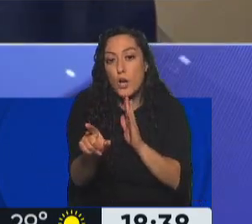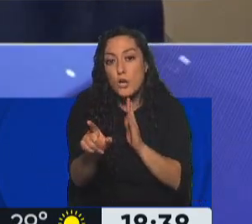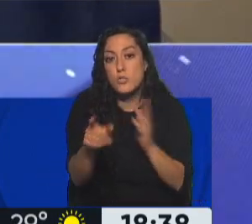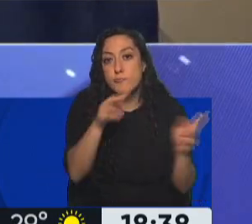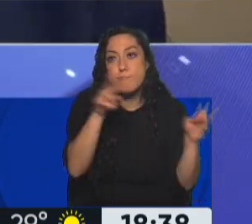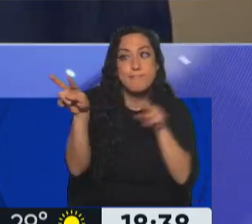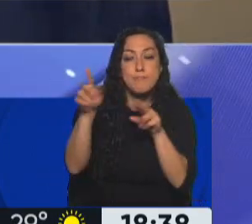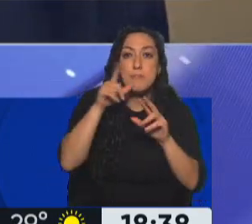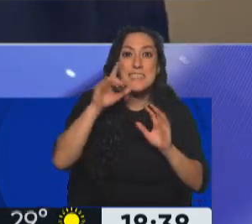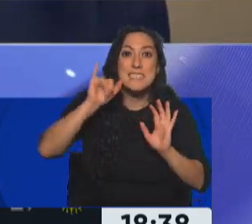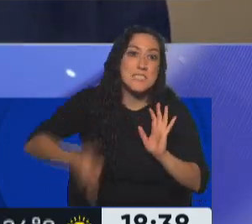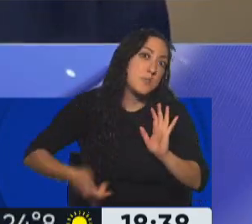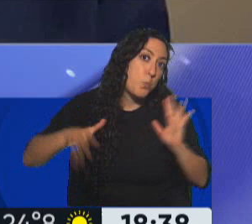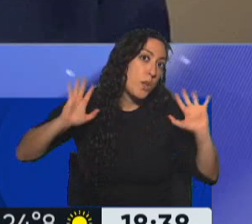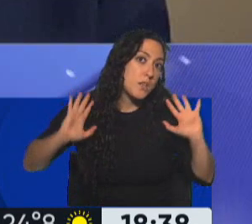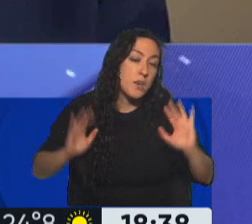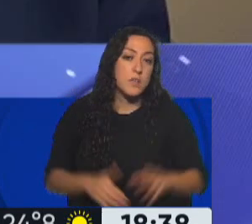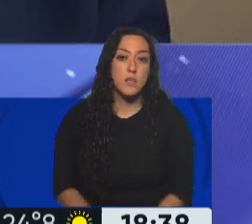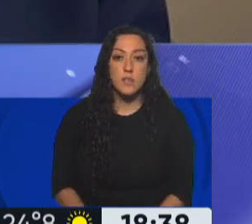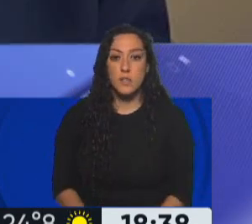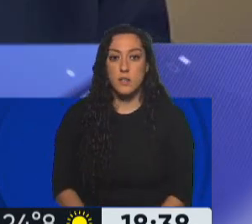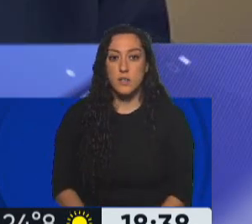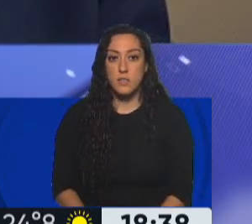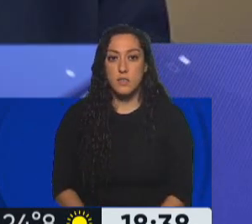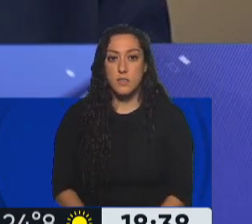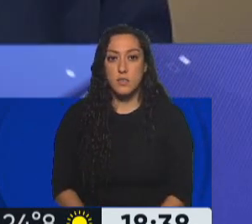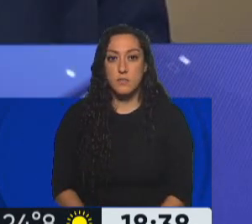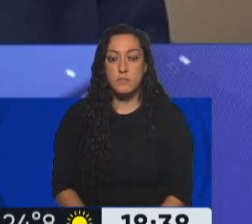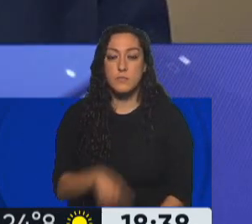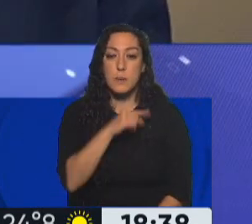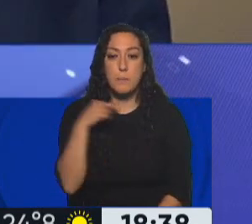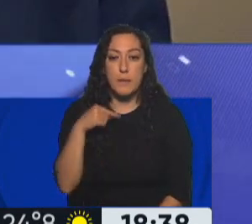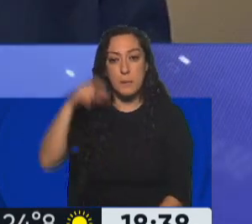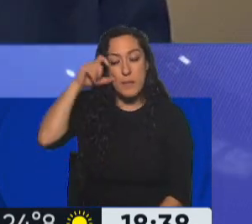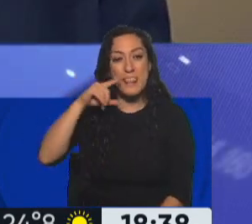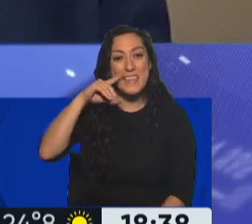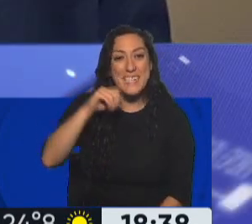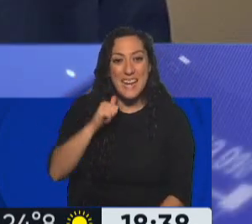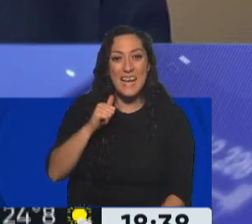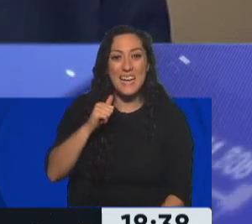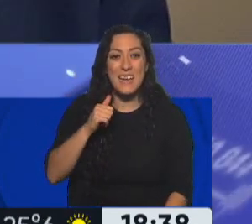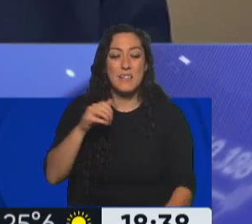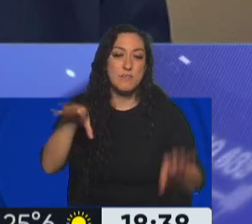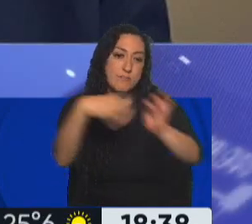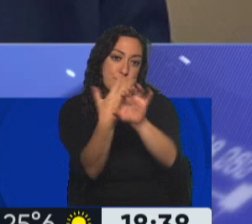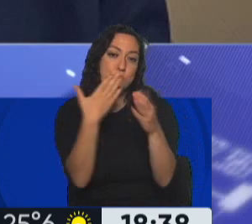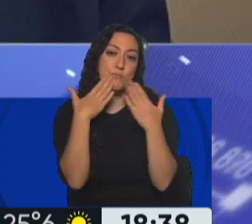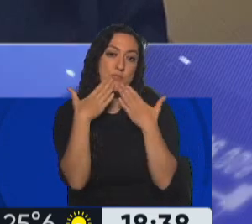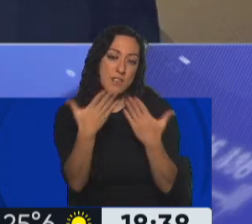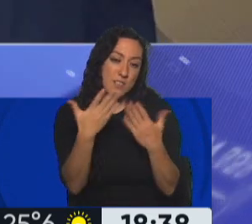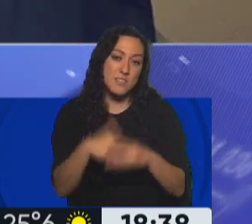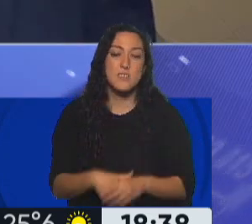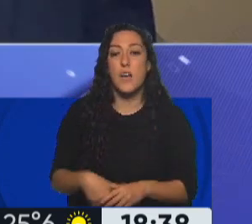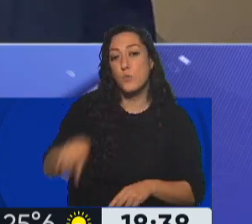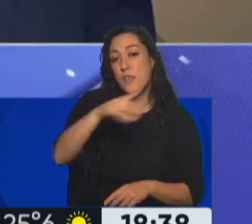él, digamos, por lo menos, ¿no? Muy bien, Padre Daniel Medina, muy amable, gracias por estos minutos, ha sido un placer.